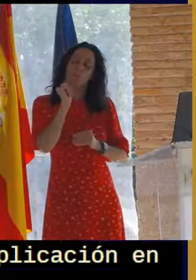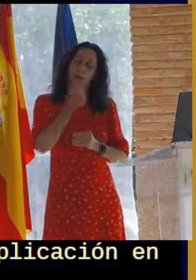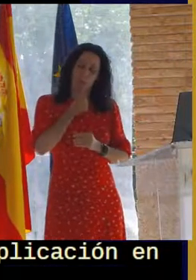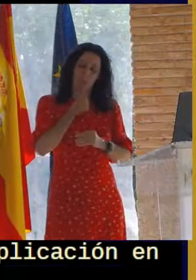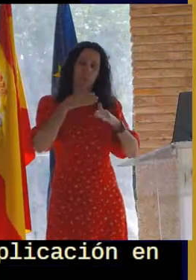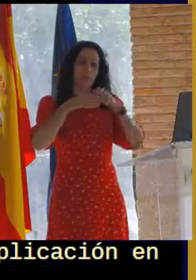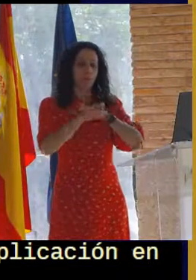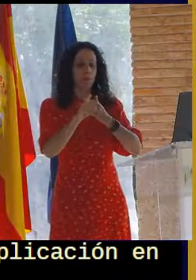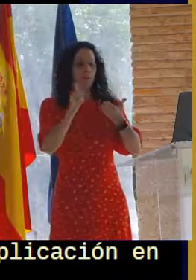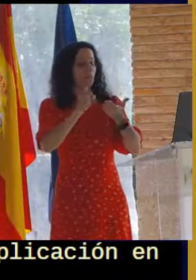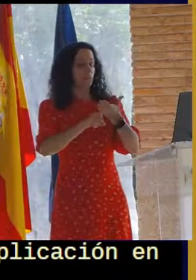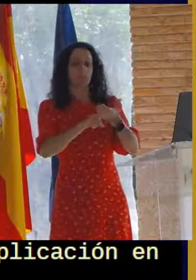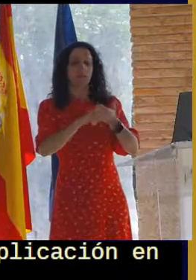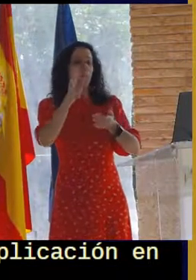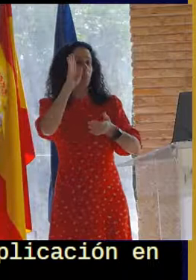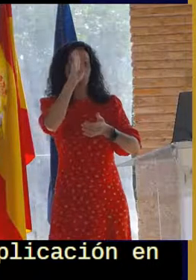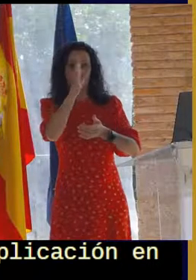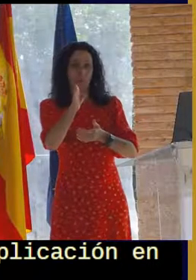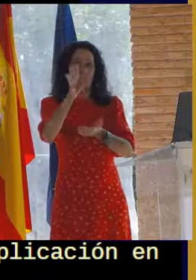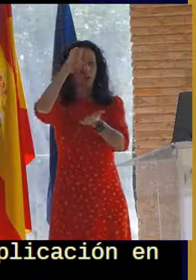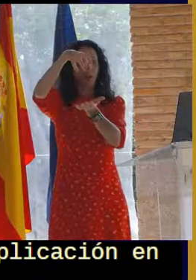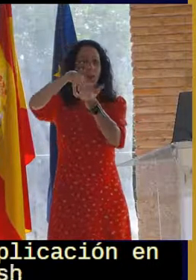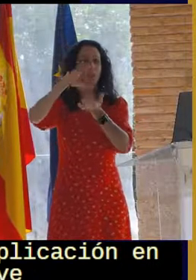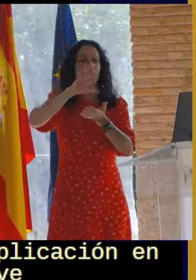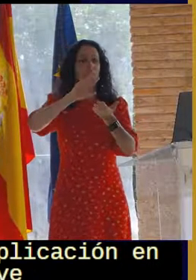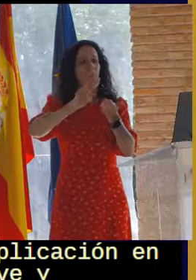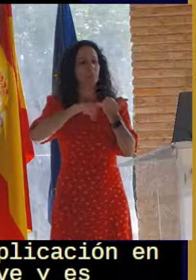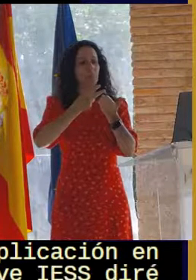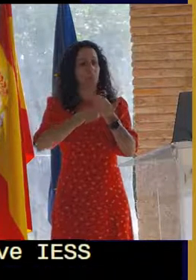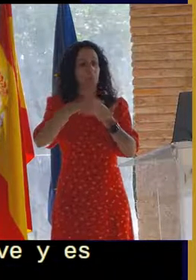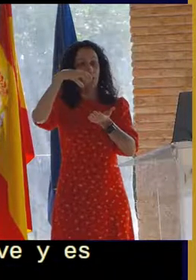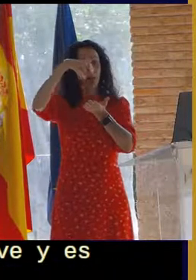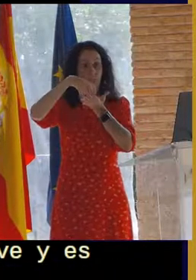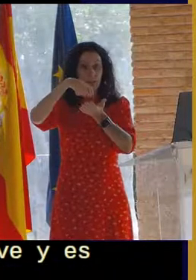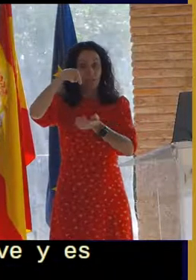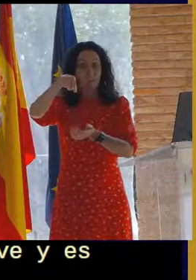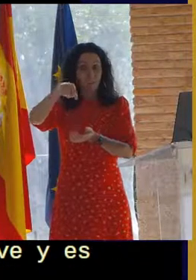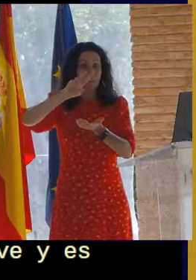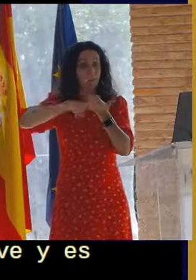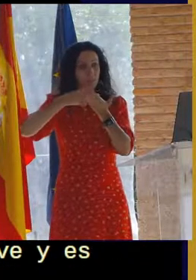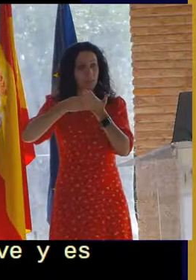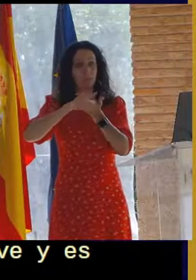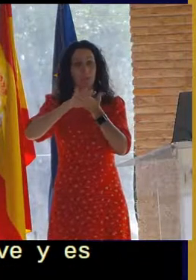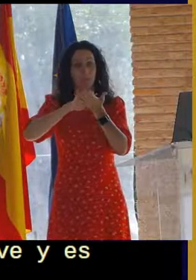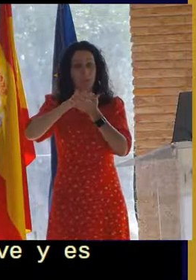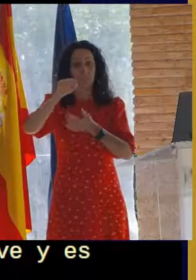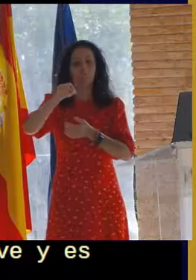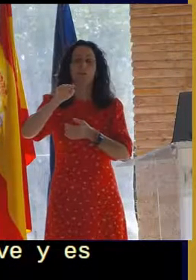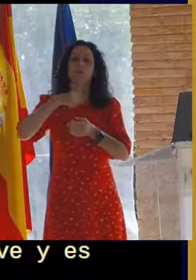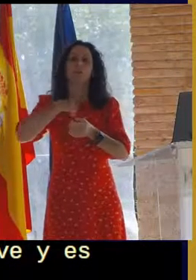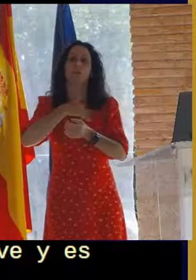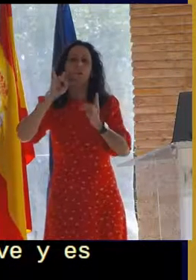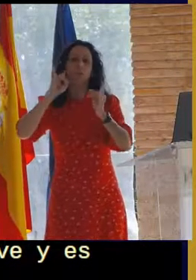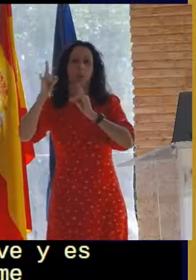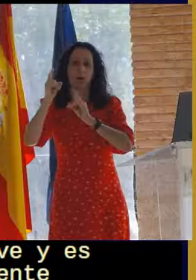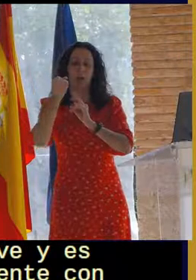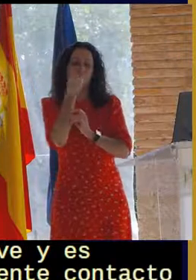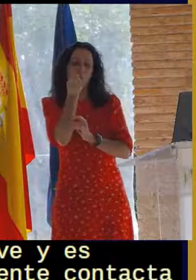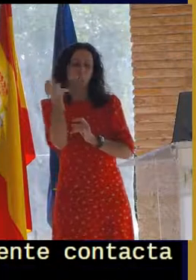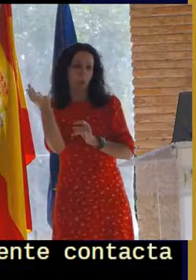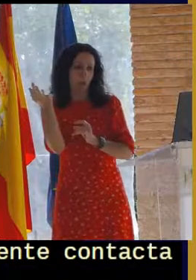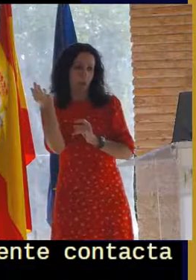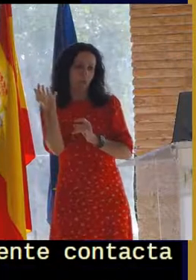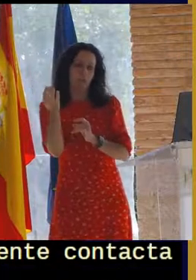móvil también tiene accedes con tu propia clave y es directamente en con el intérprete o sea totalmente contactas